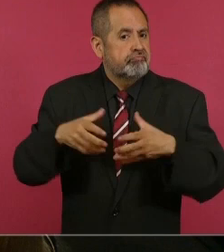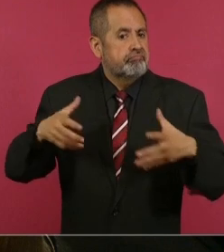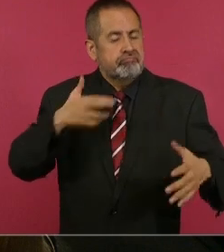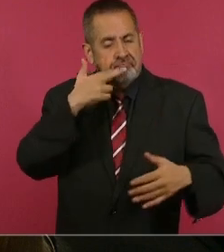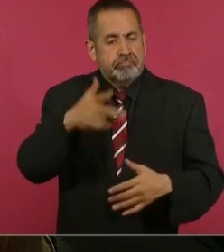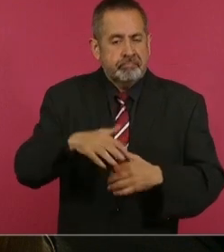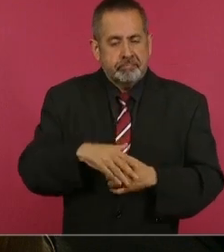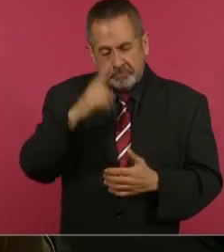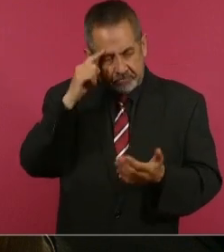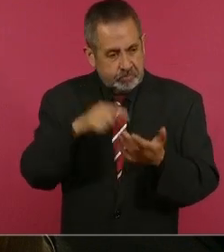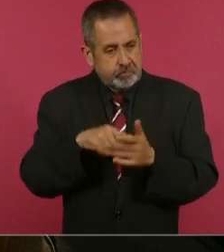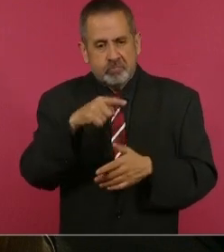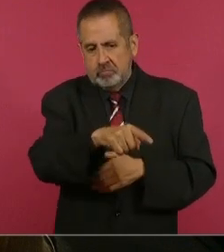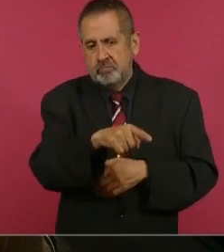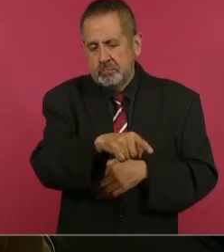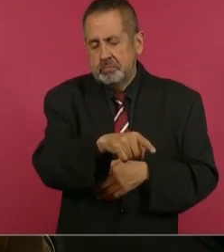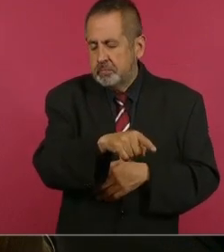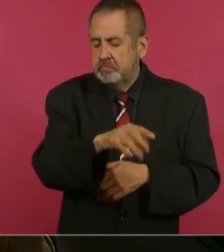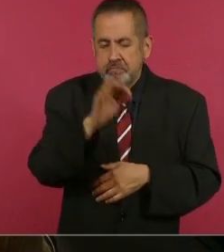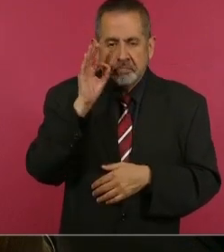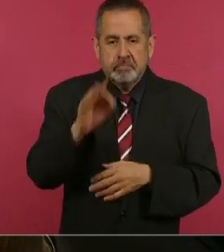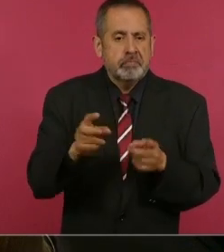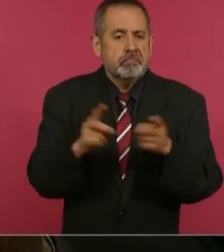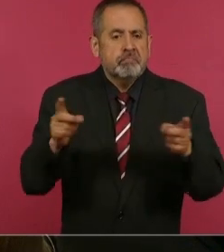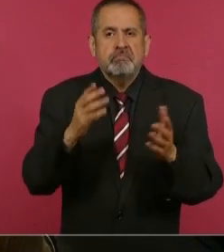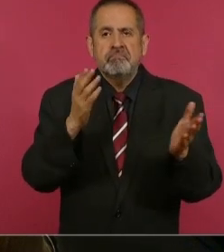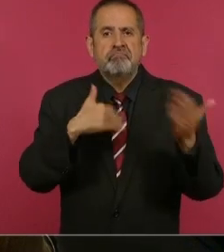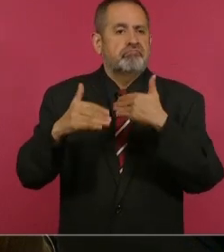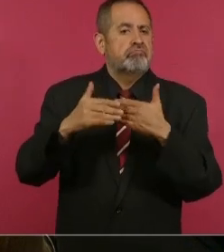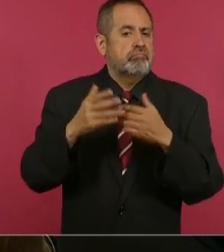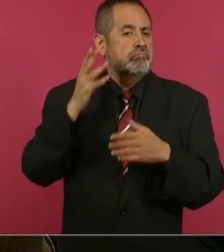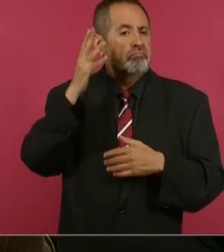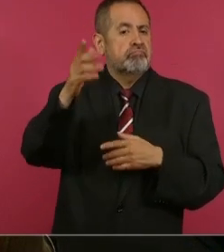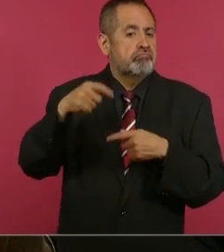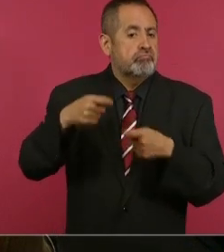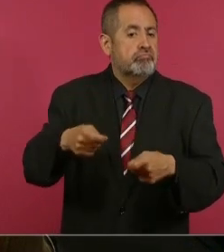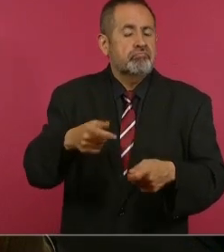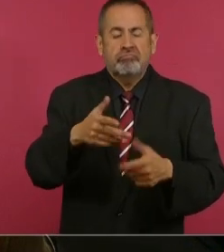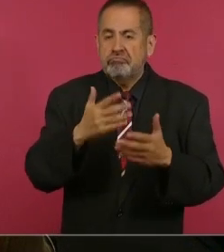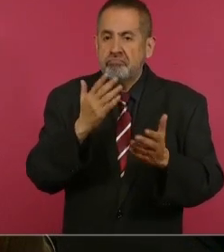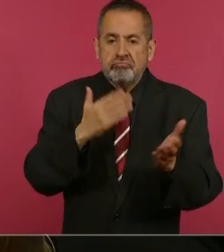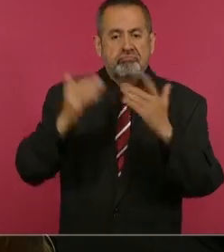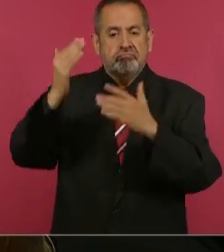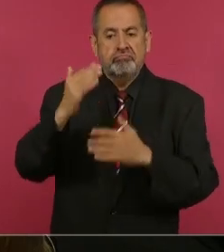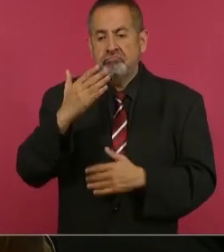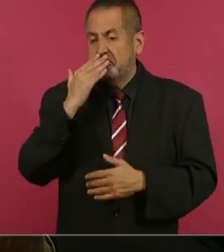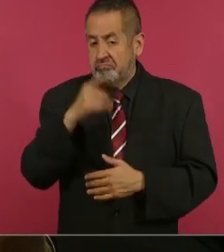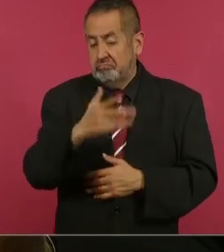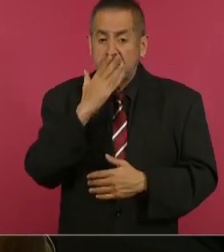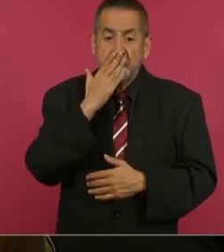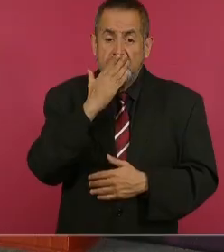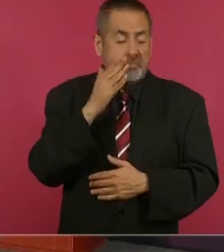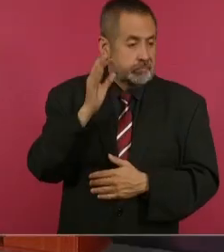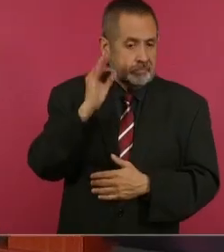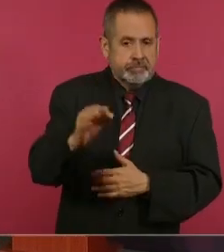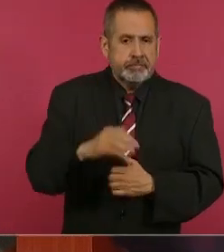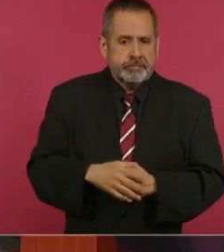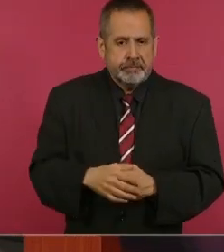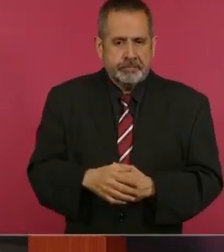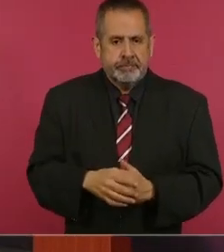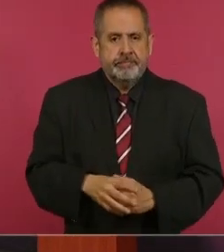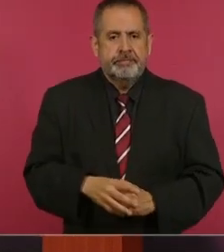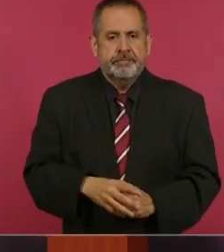está garantizado el desarrollo de Sonora para las nuevas generaciones. Y voy a hablar